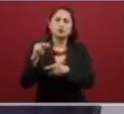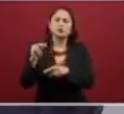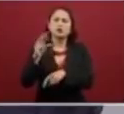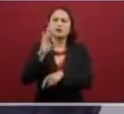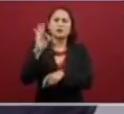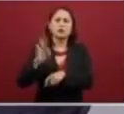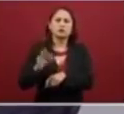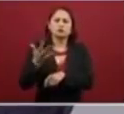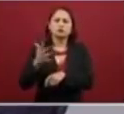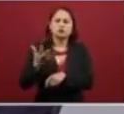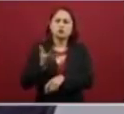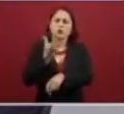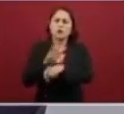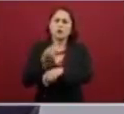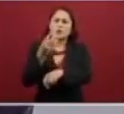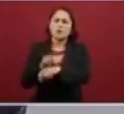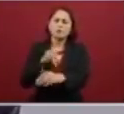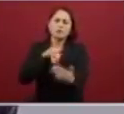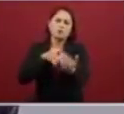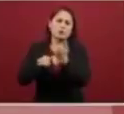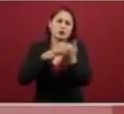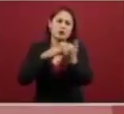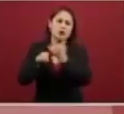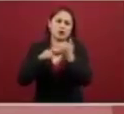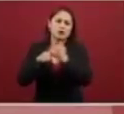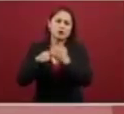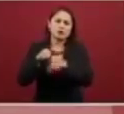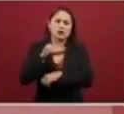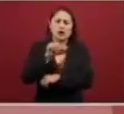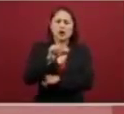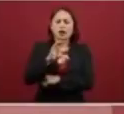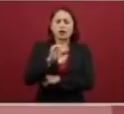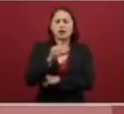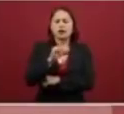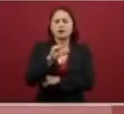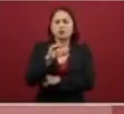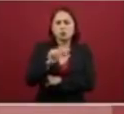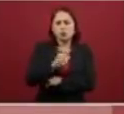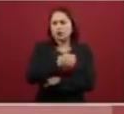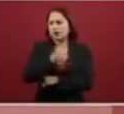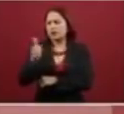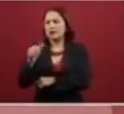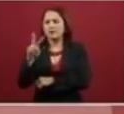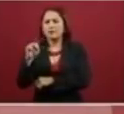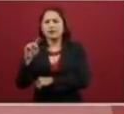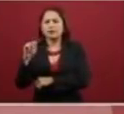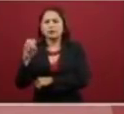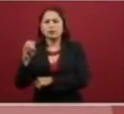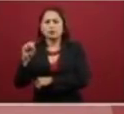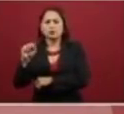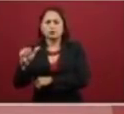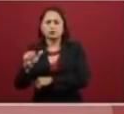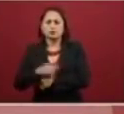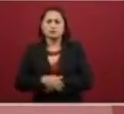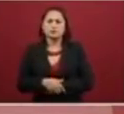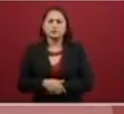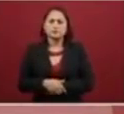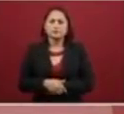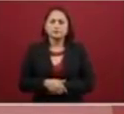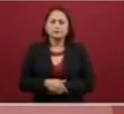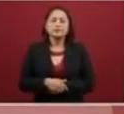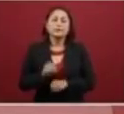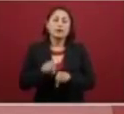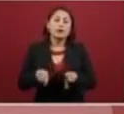la modernización de la carretera Acayucan a La Ventosa. También se